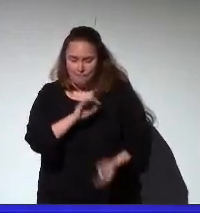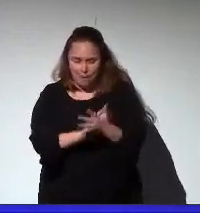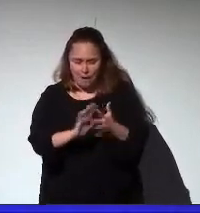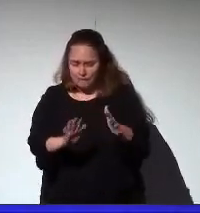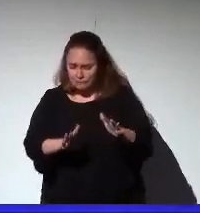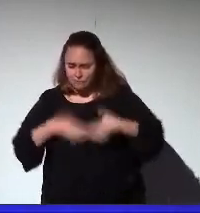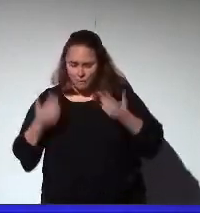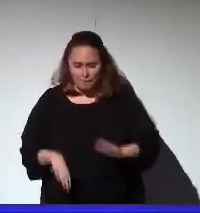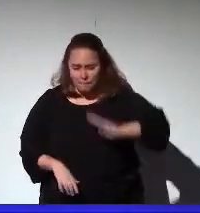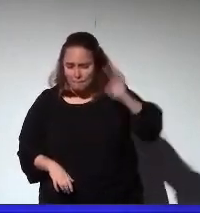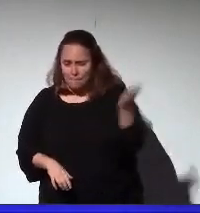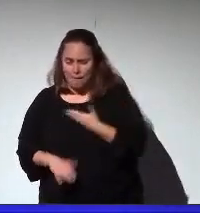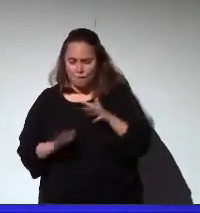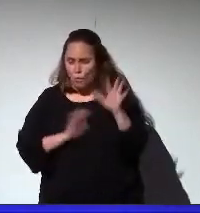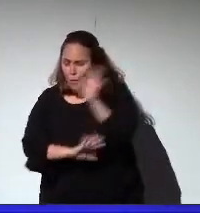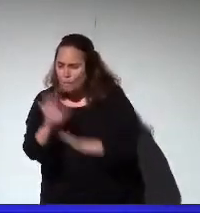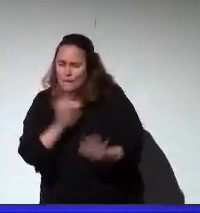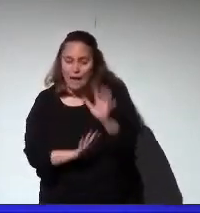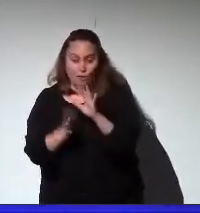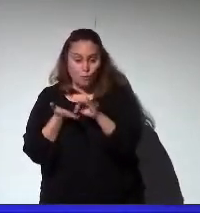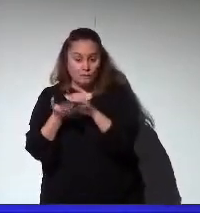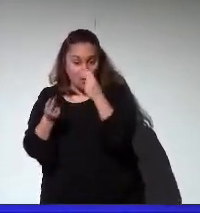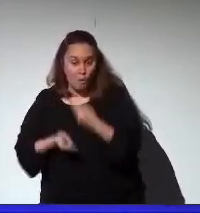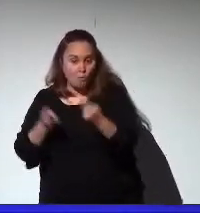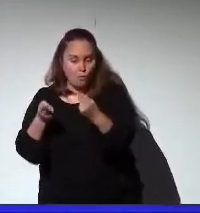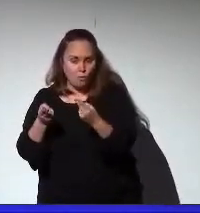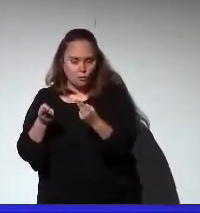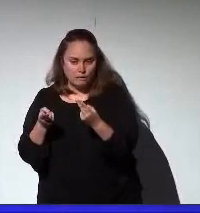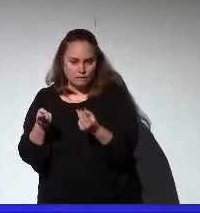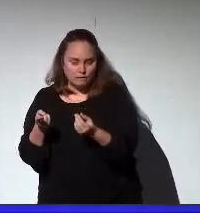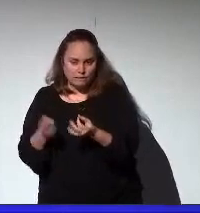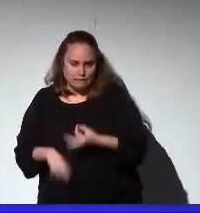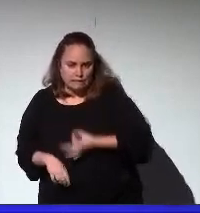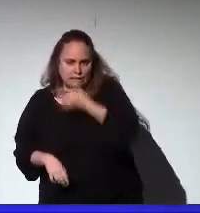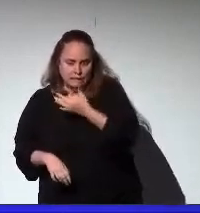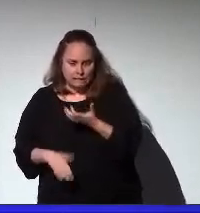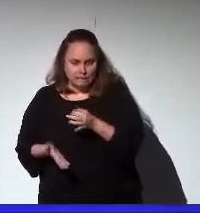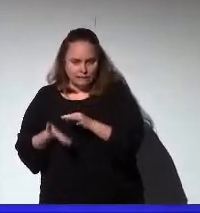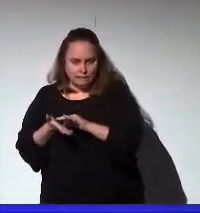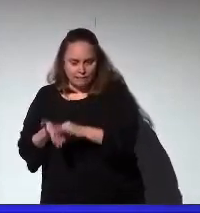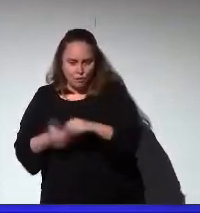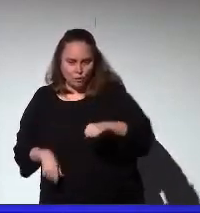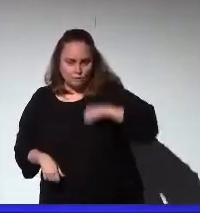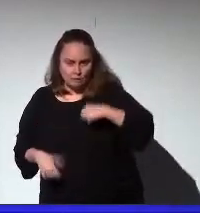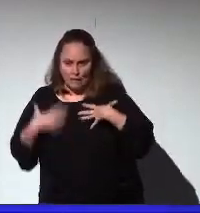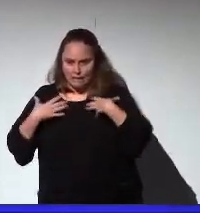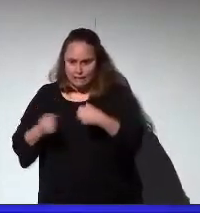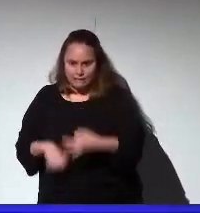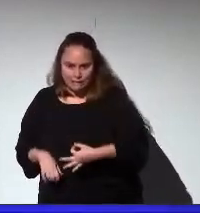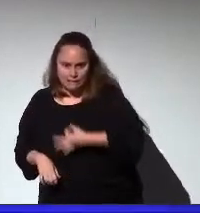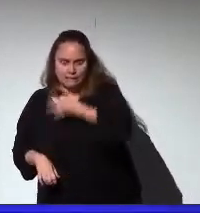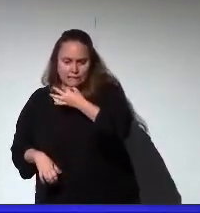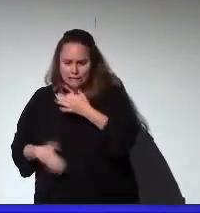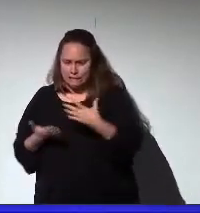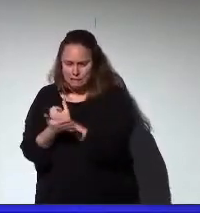sí fue complicada, que tensionó el servicio público, en particular los servicios sanitarios, que también movilizó muchas personas voluntarias